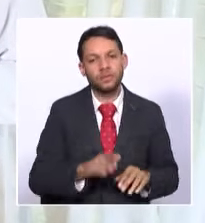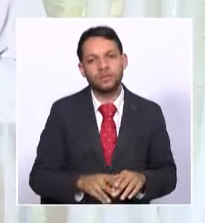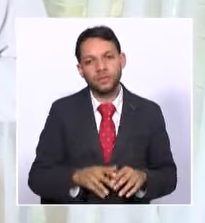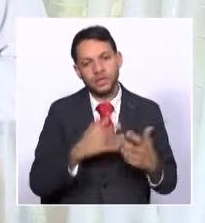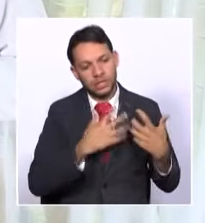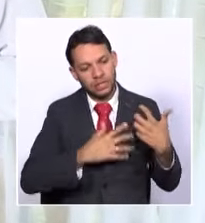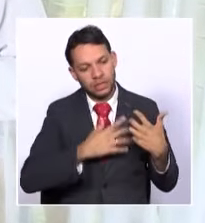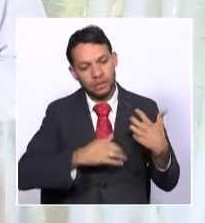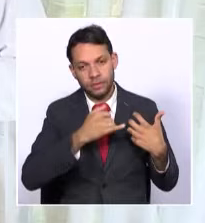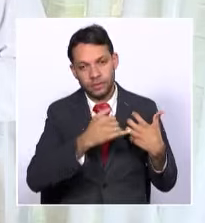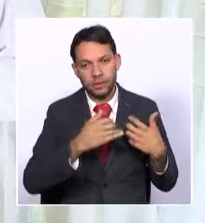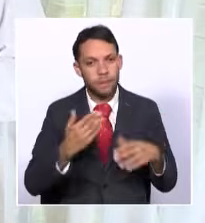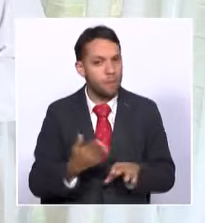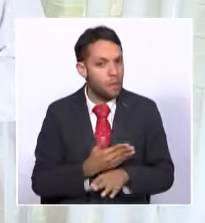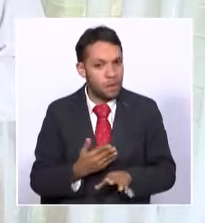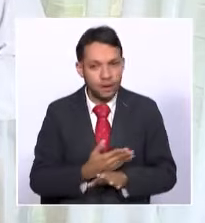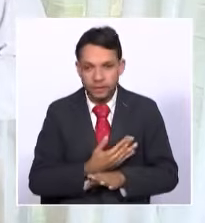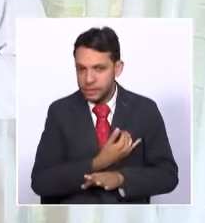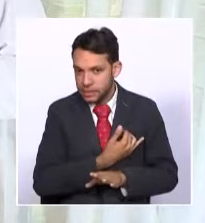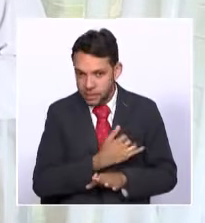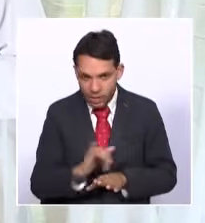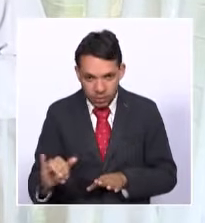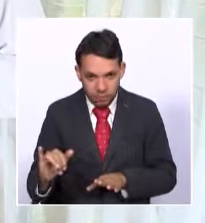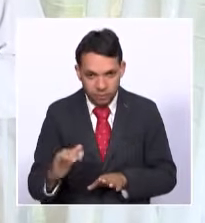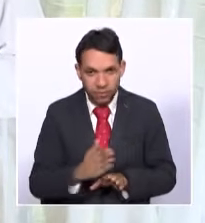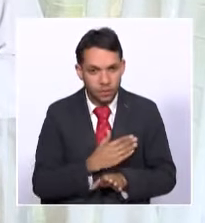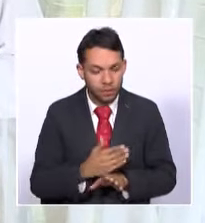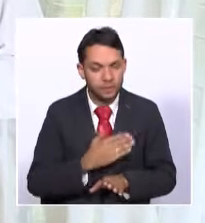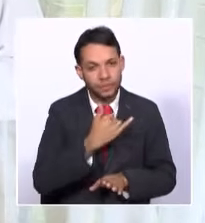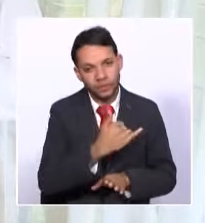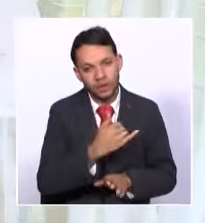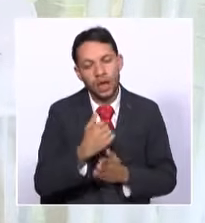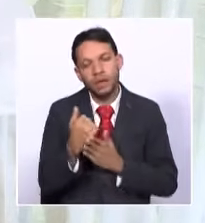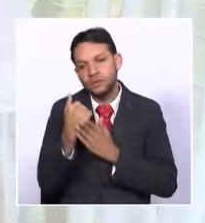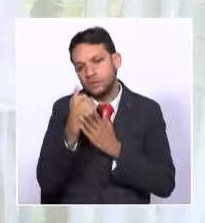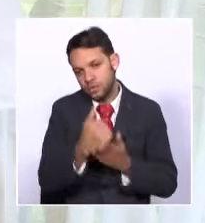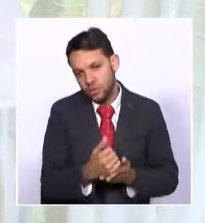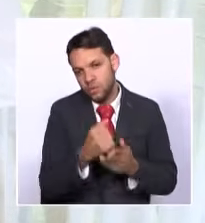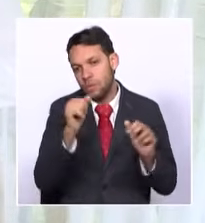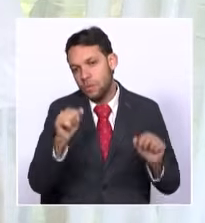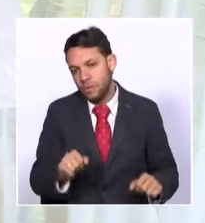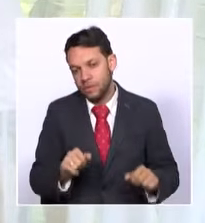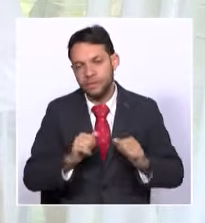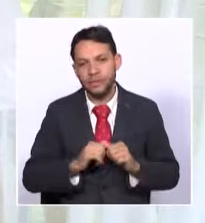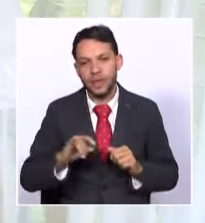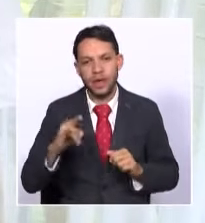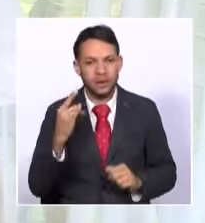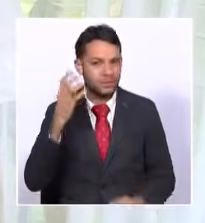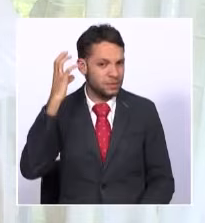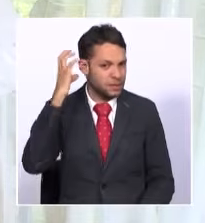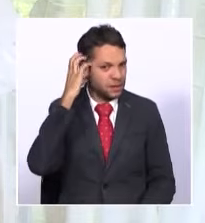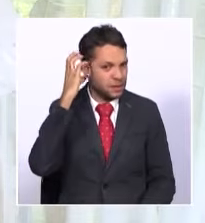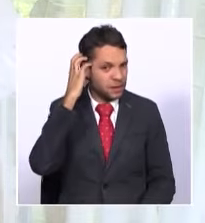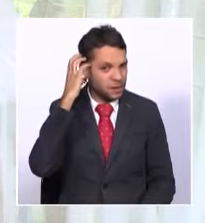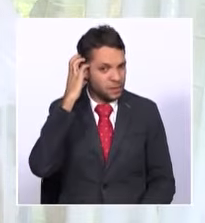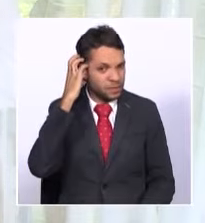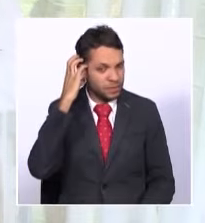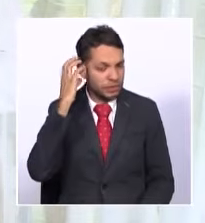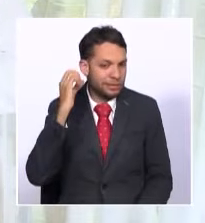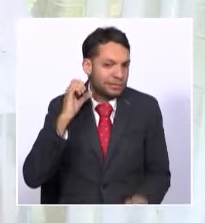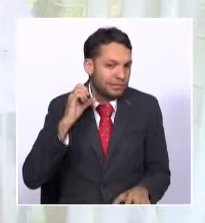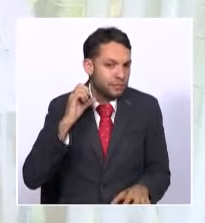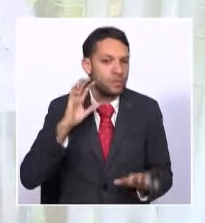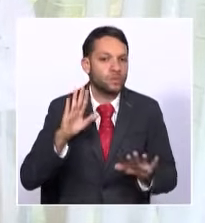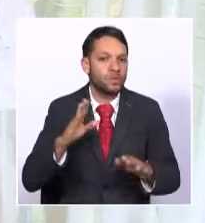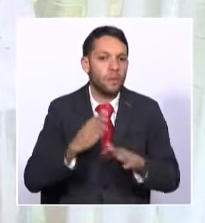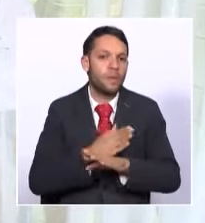ya tiene el problema. No, el problema le puede ayudar. Sí, él tuvo una lesión cerebral donde quedó un trauma